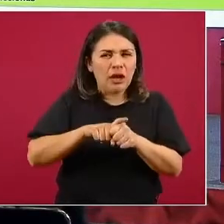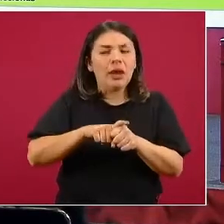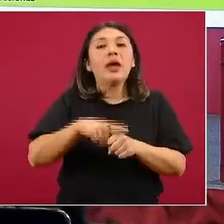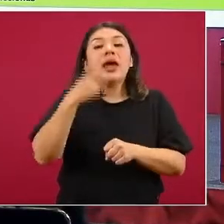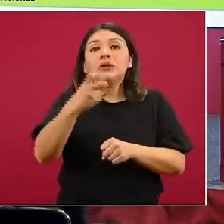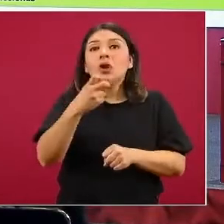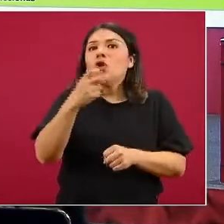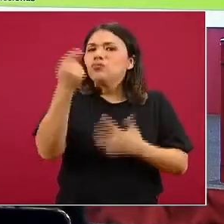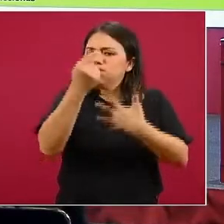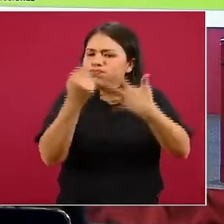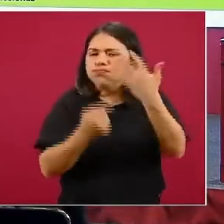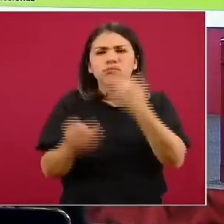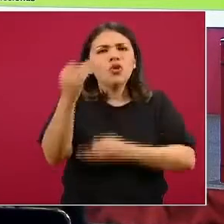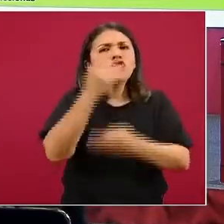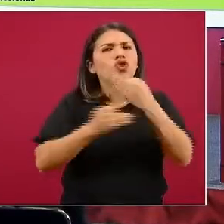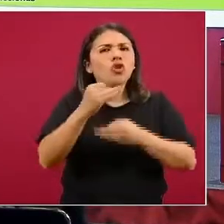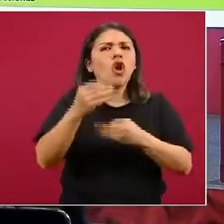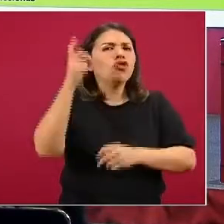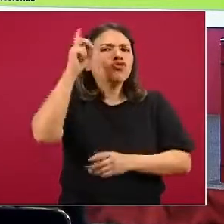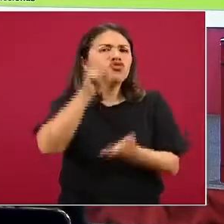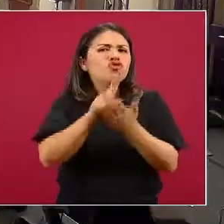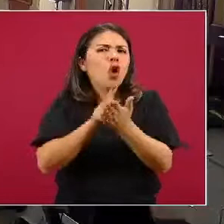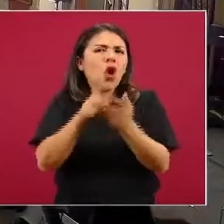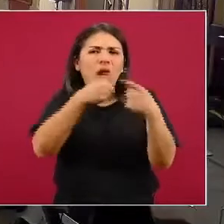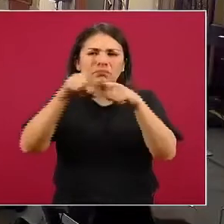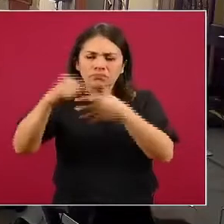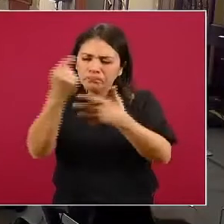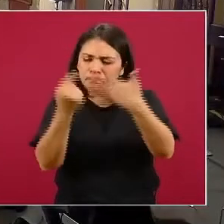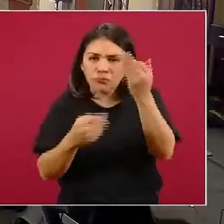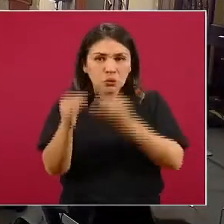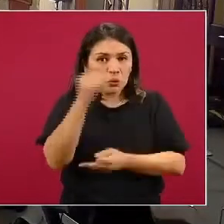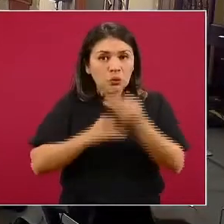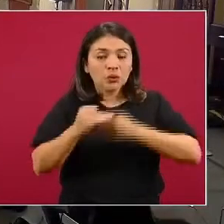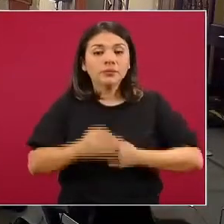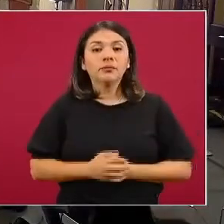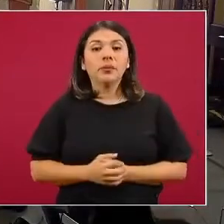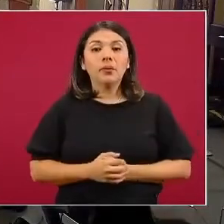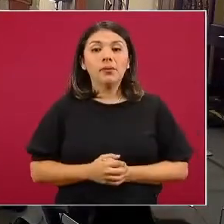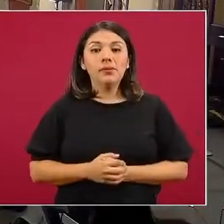las sustancias que se presentan. ¿La que sigue?